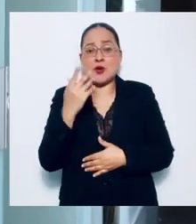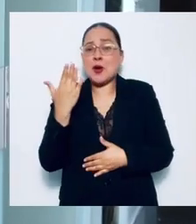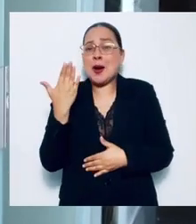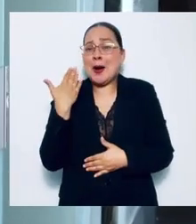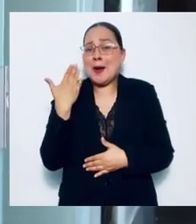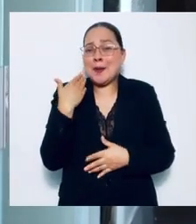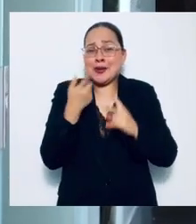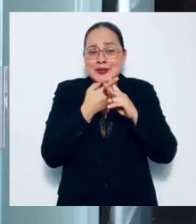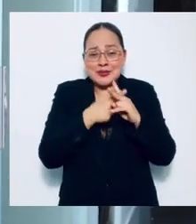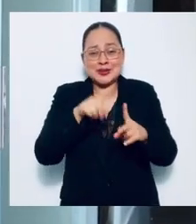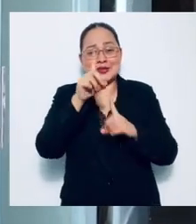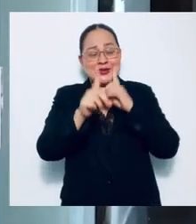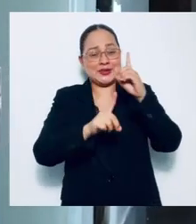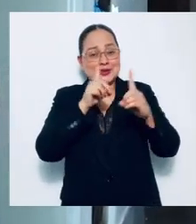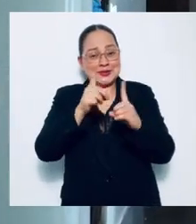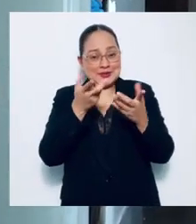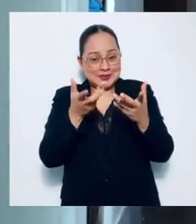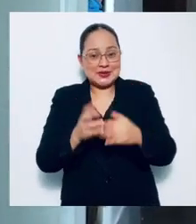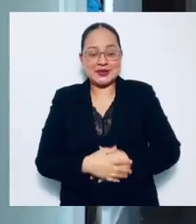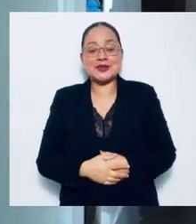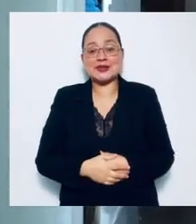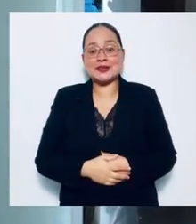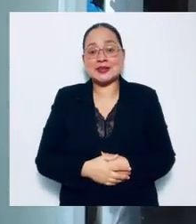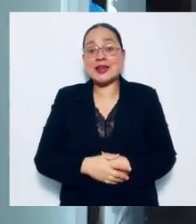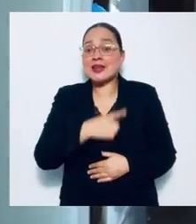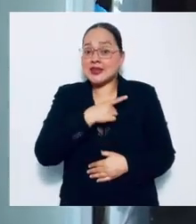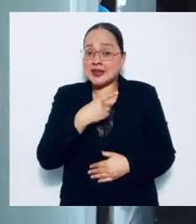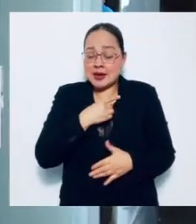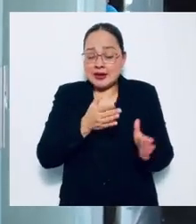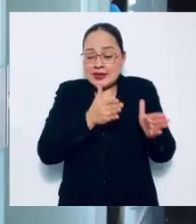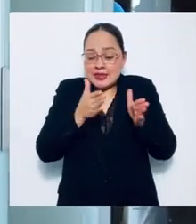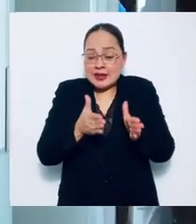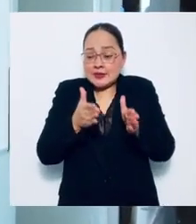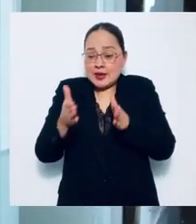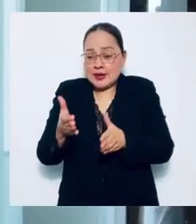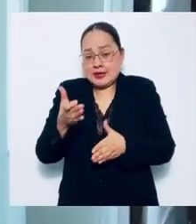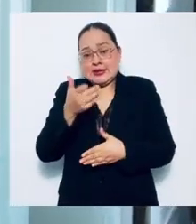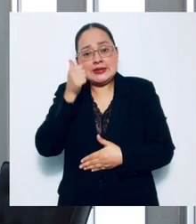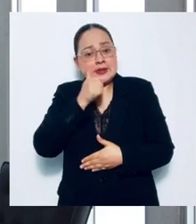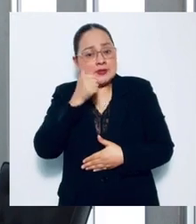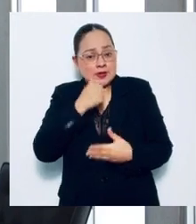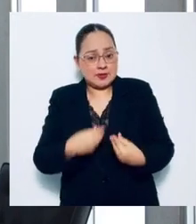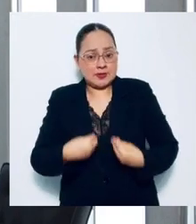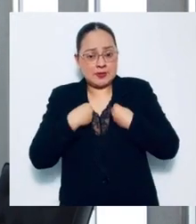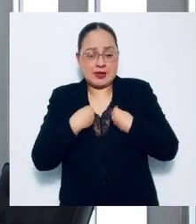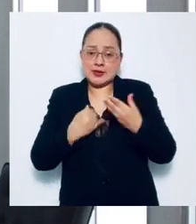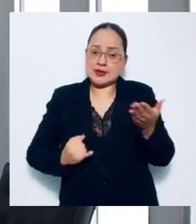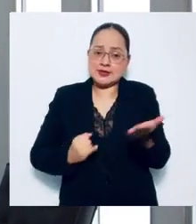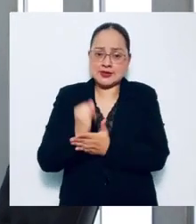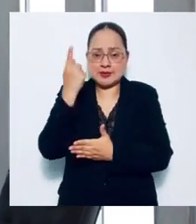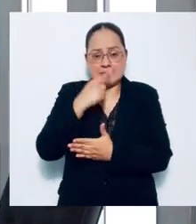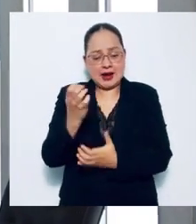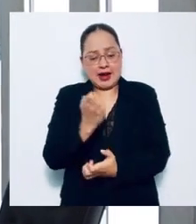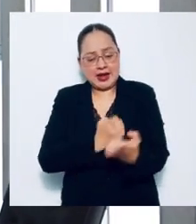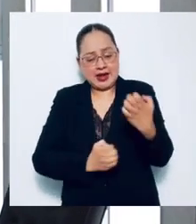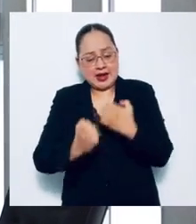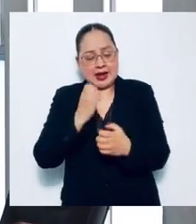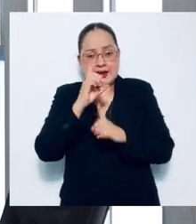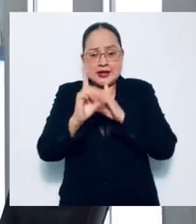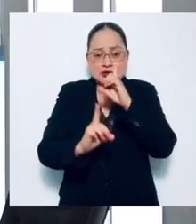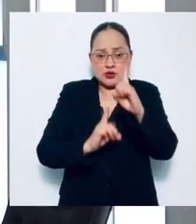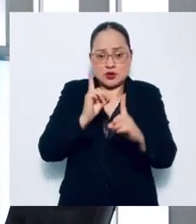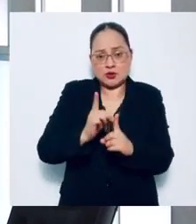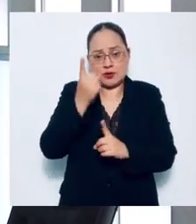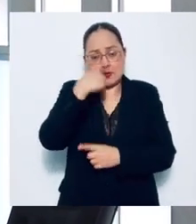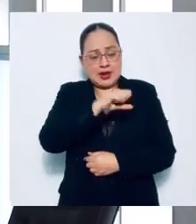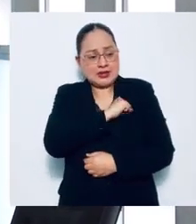Apenas lo estoy haciendo. Hay que vivir cada momento, tomar la decisión de estar en forma, por la salud y